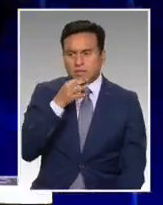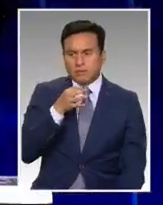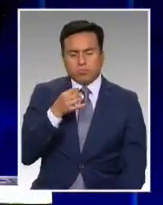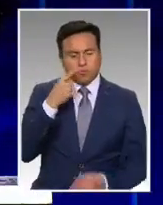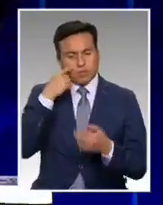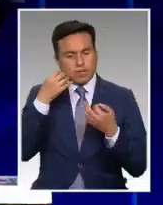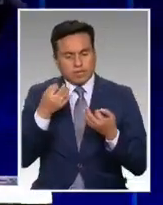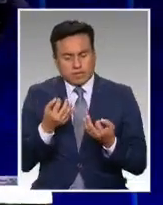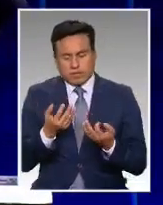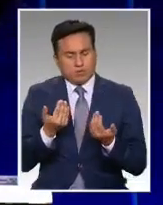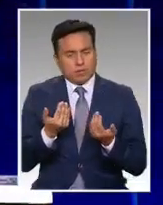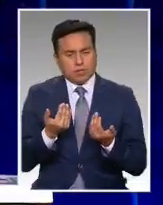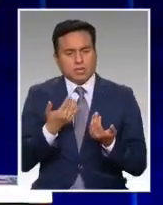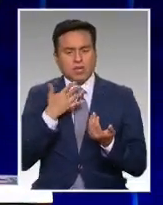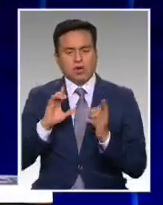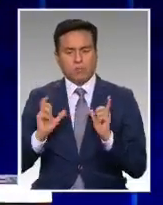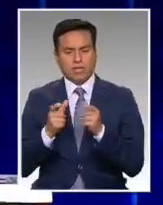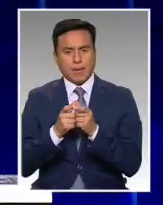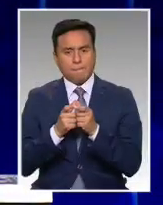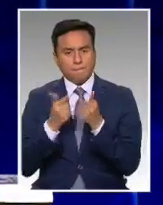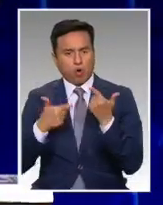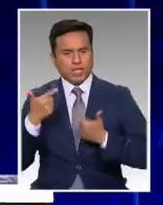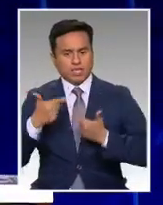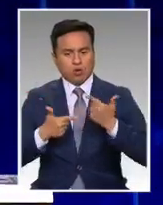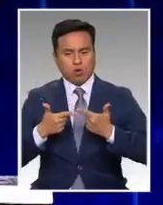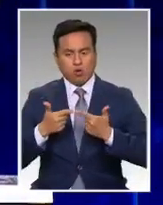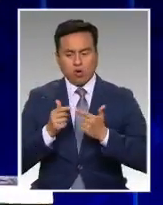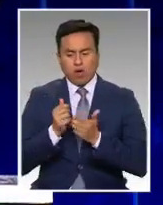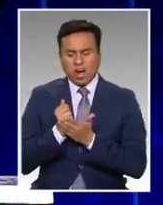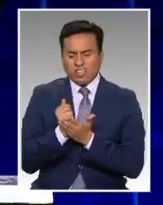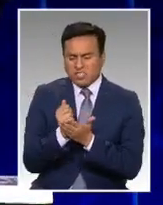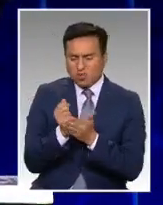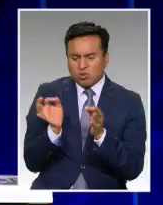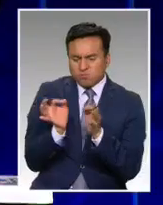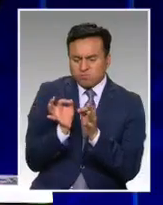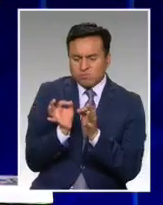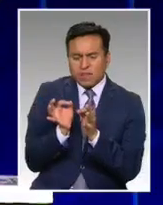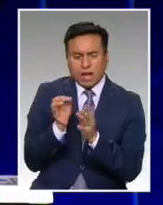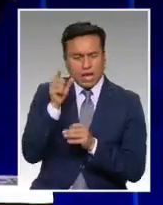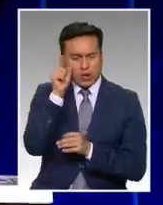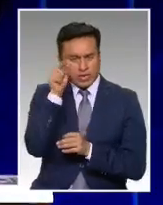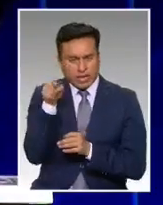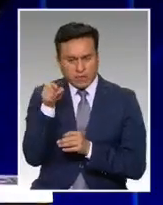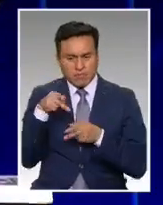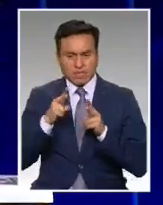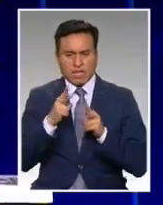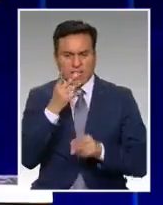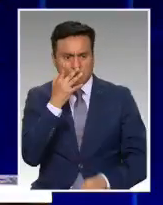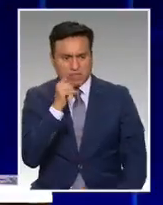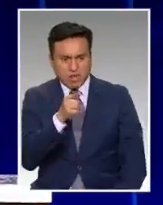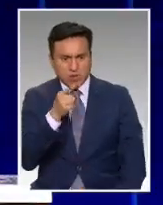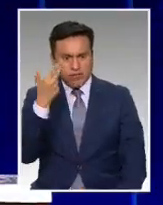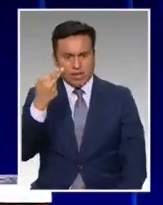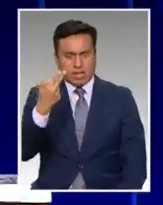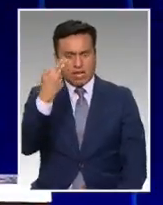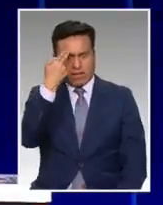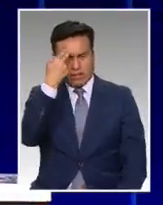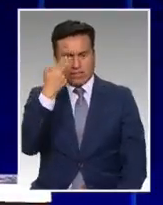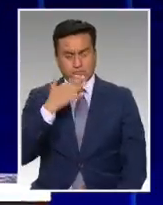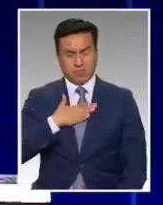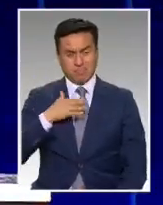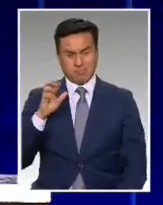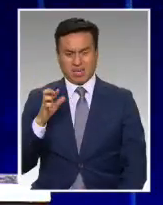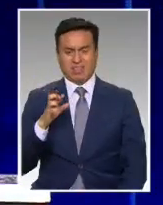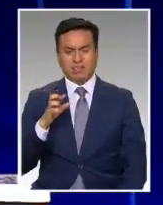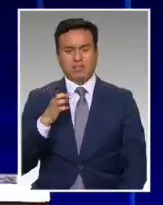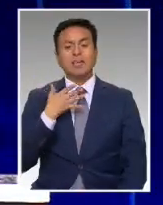no un comité político un asesor de alejandro guillén se permítame hacerle una bala en la cabeza de mi padre